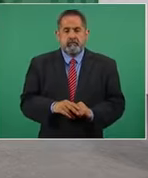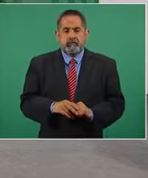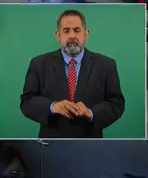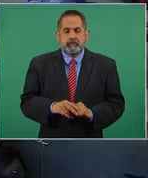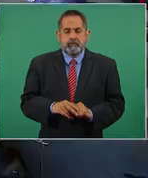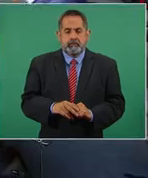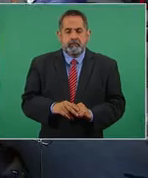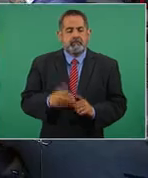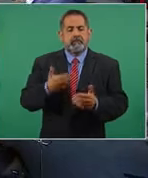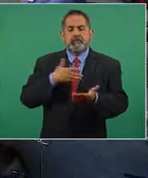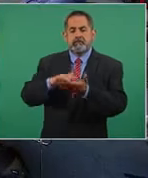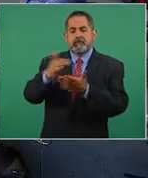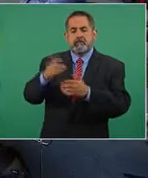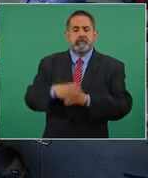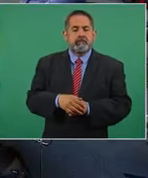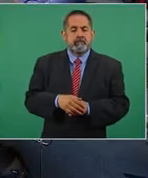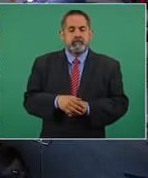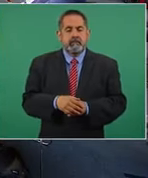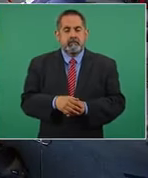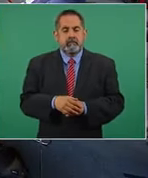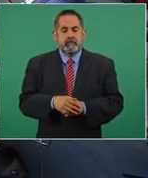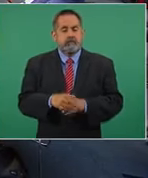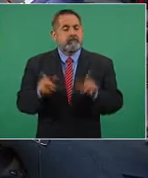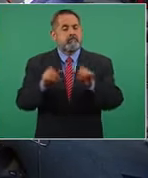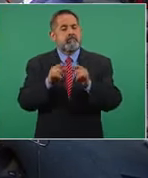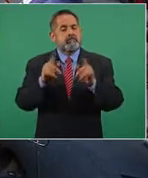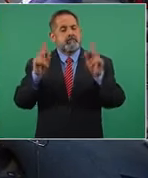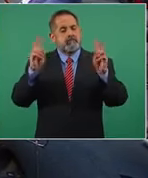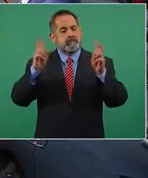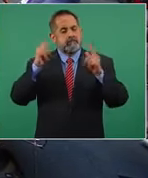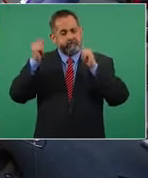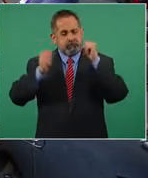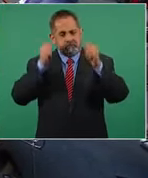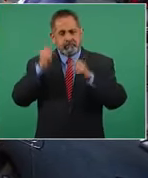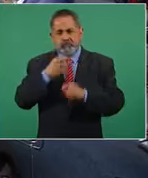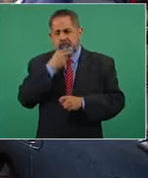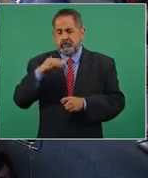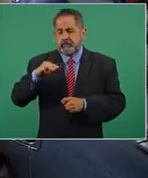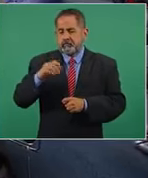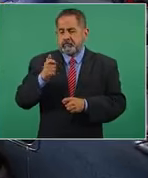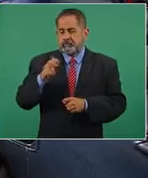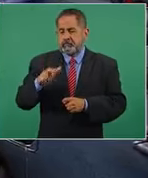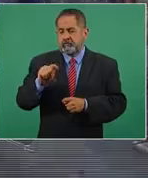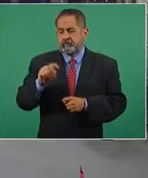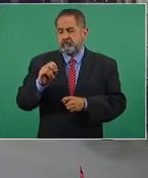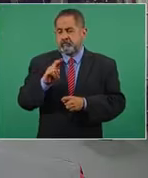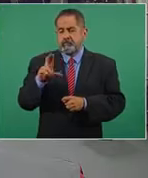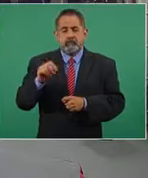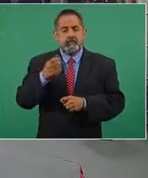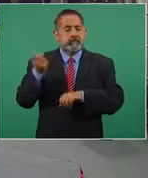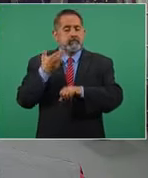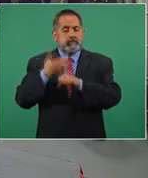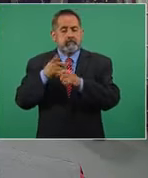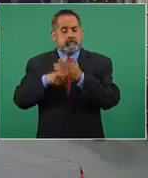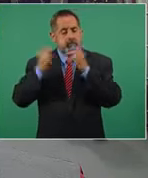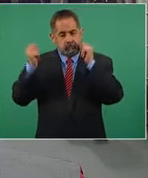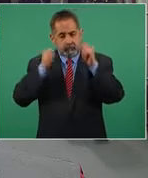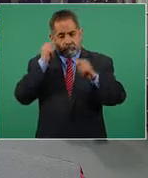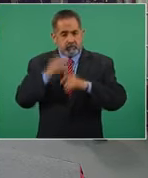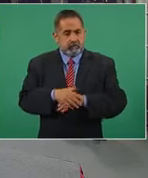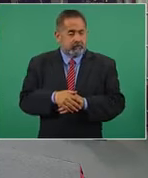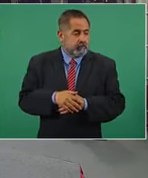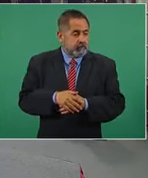Gracias, presidente. Y ya nada más en el tema también turístico, Miguel Torruco, el secretario de Turismo, apenas publicaba que Cerro Filas junto con